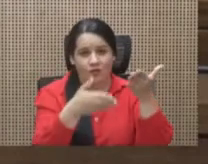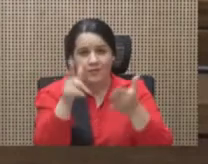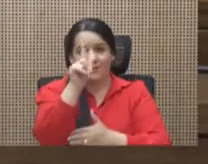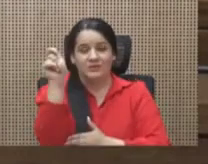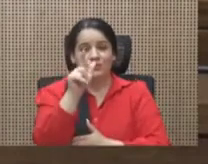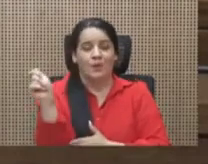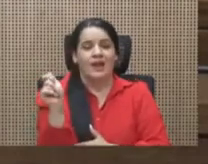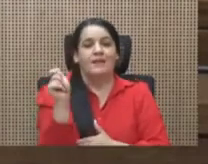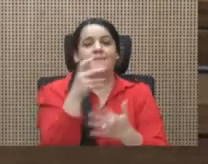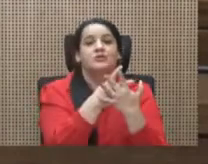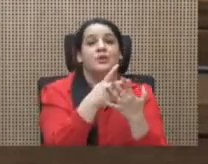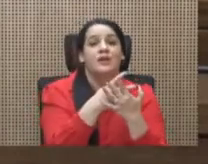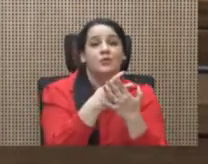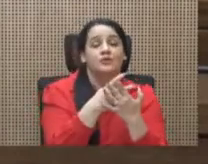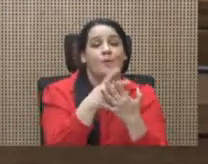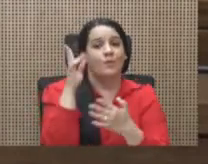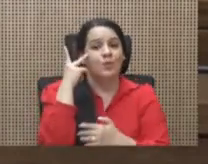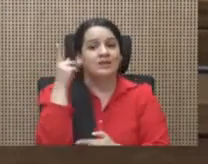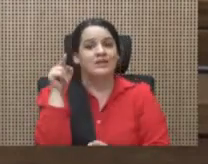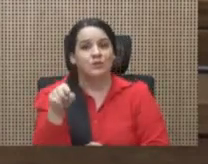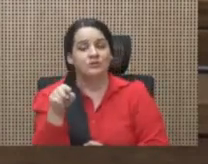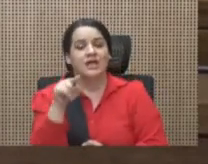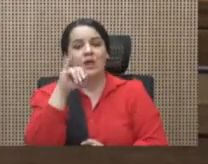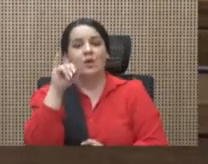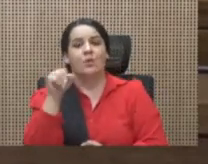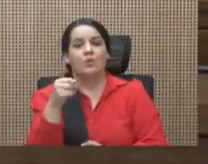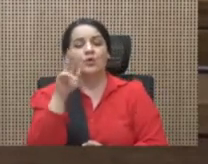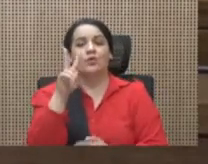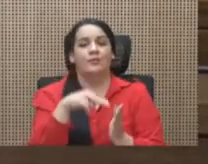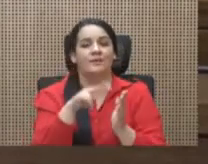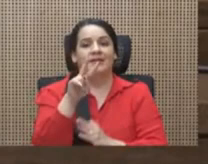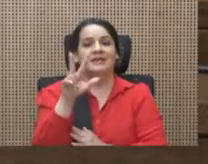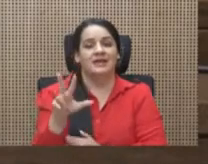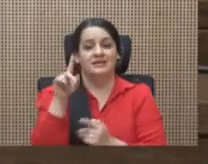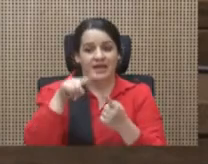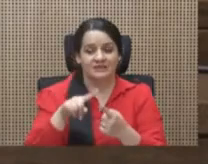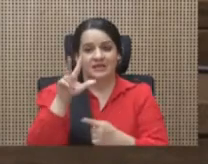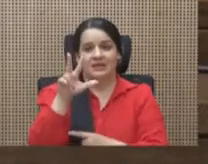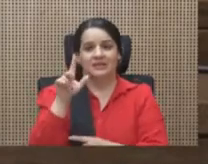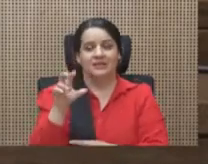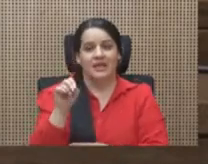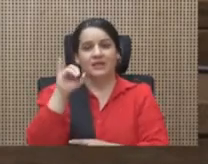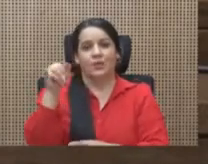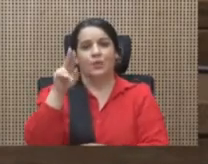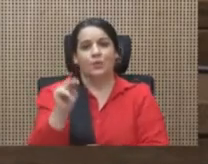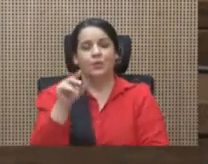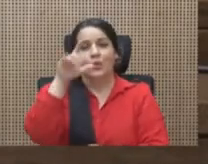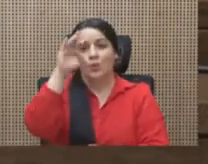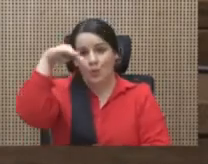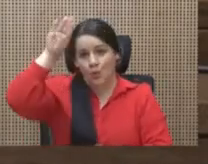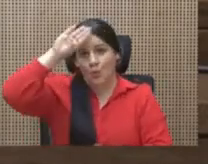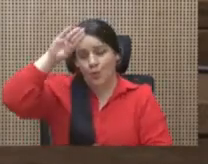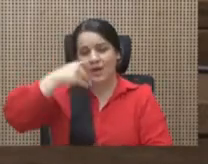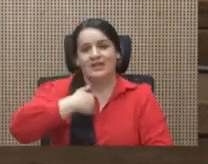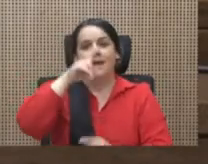julio de 2023 que con cierre de datos a fecha 30 de junio de 2023, la lista de prisioneros políticos en Cuba contiene un total de